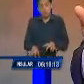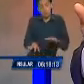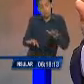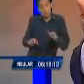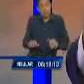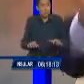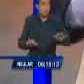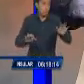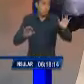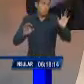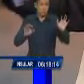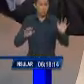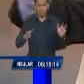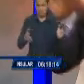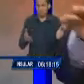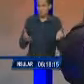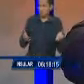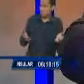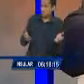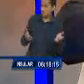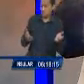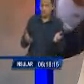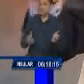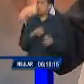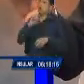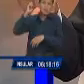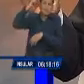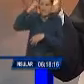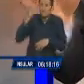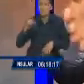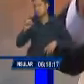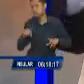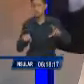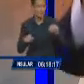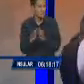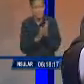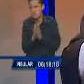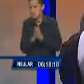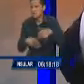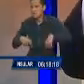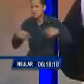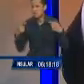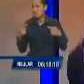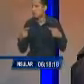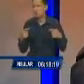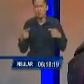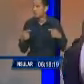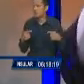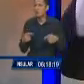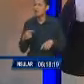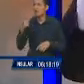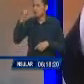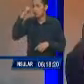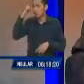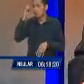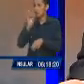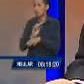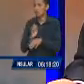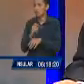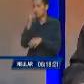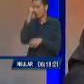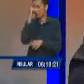tan delicado con pasiones gobiernistas o antigobiernistas. Esto tiene que ser tratado pensando en país, pensando en el